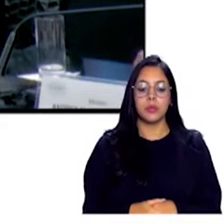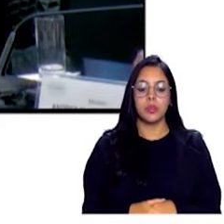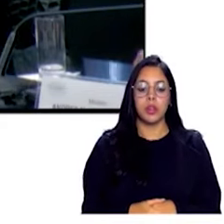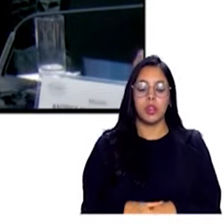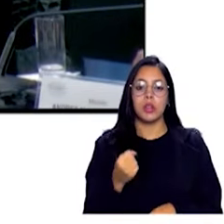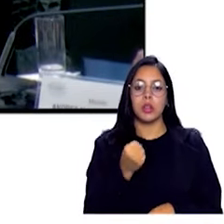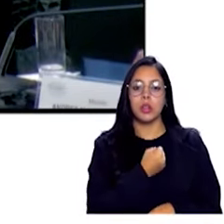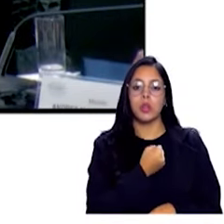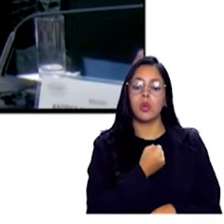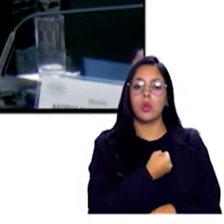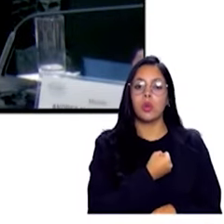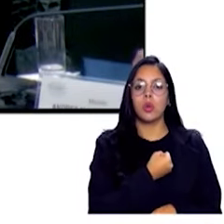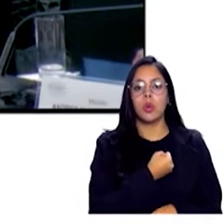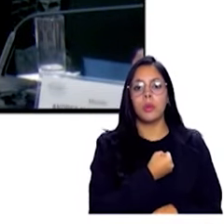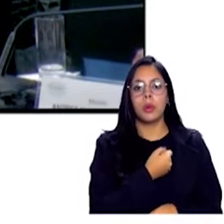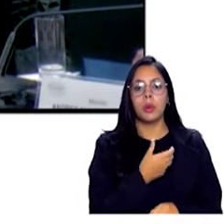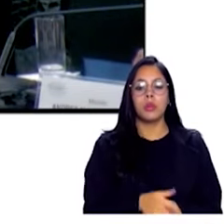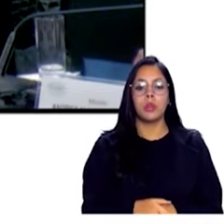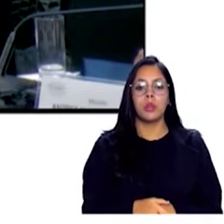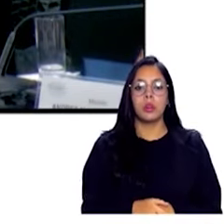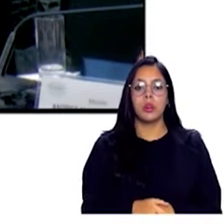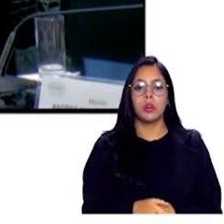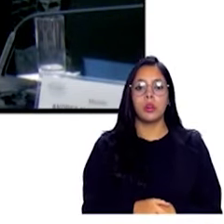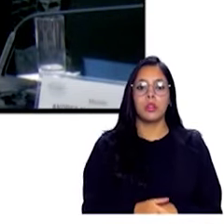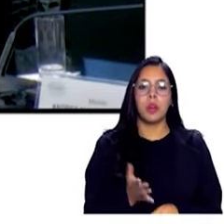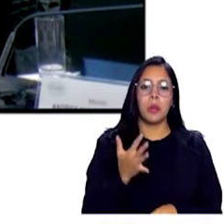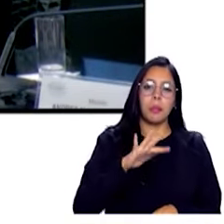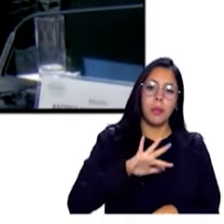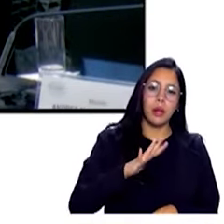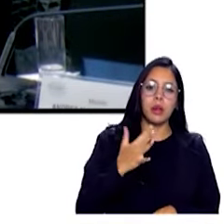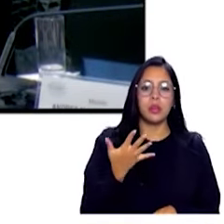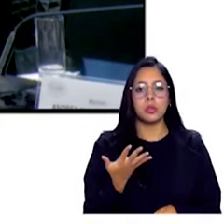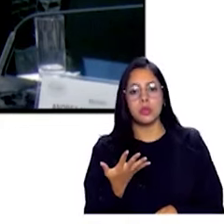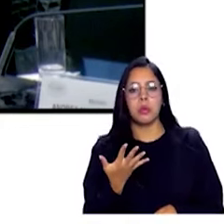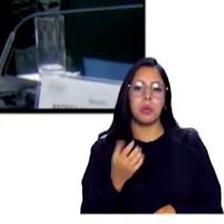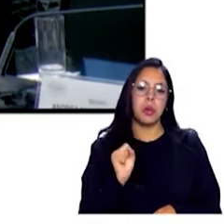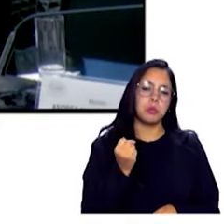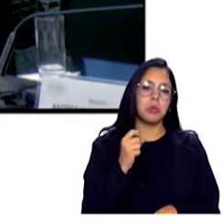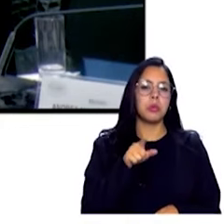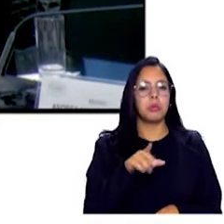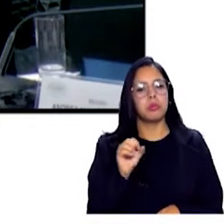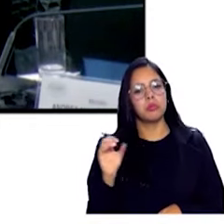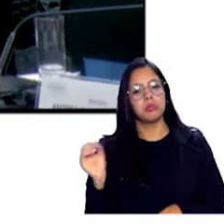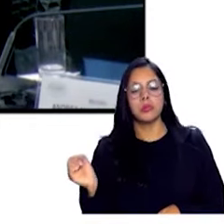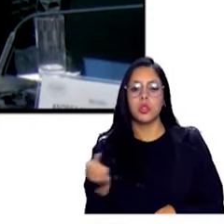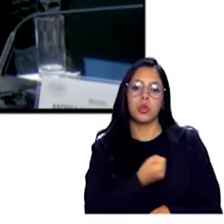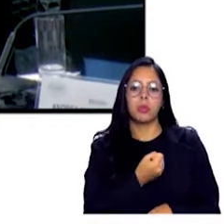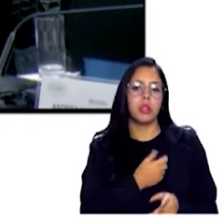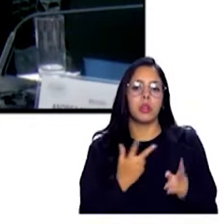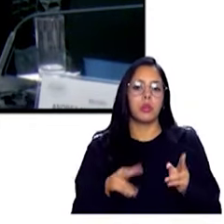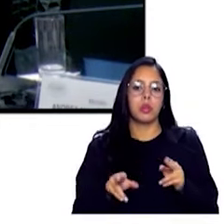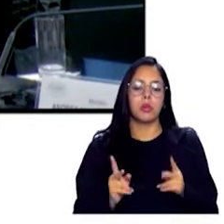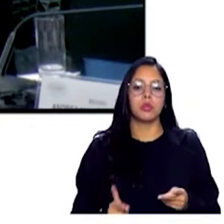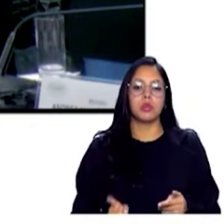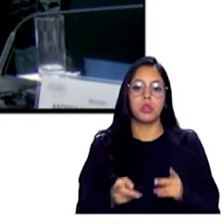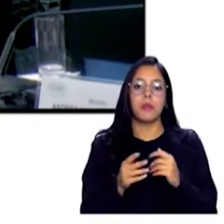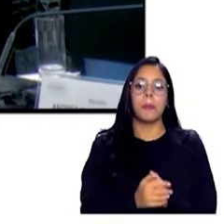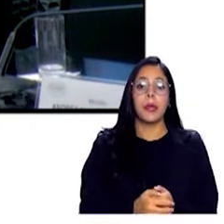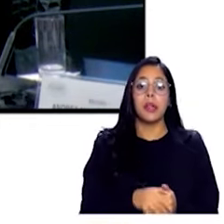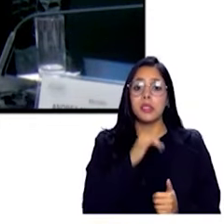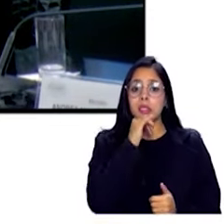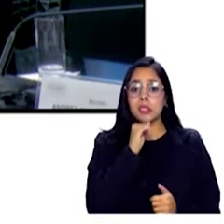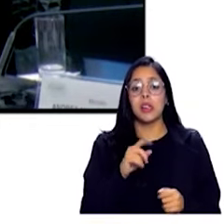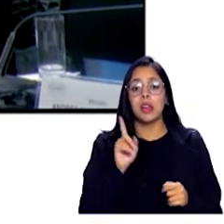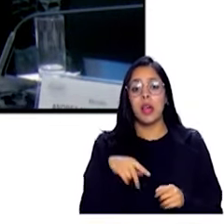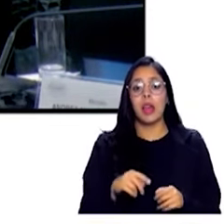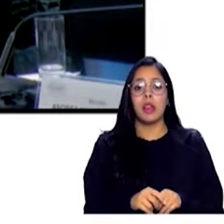menos se mantienen en esos términos Entonces el problema si eso o poco el sistema los recursos de casación que se